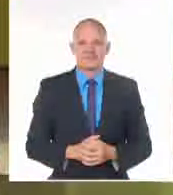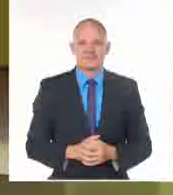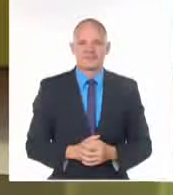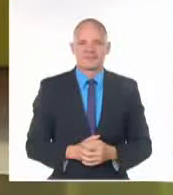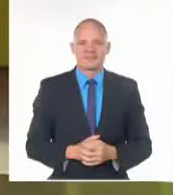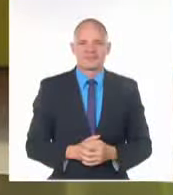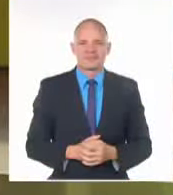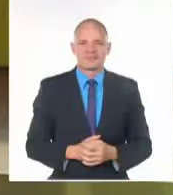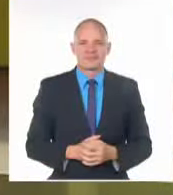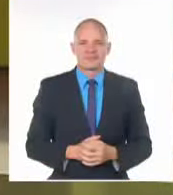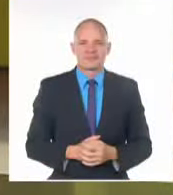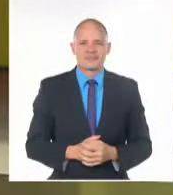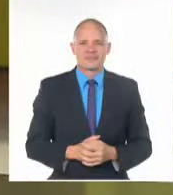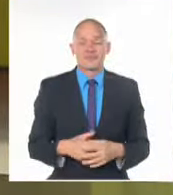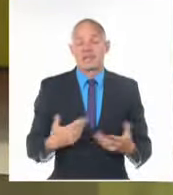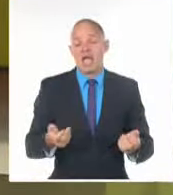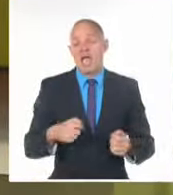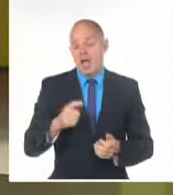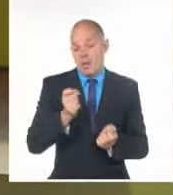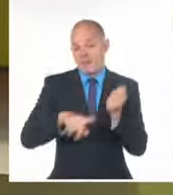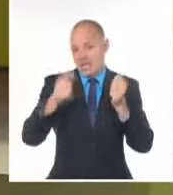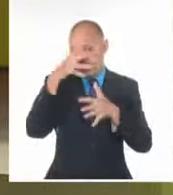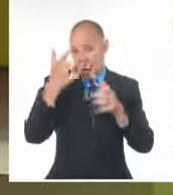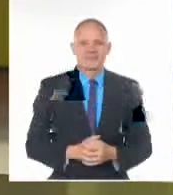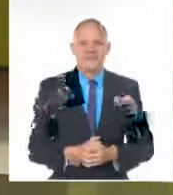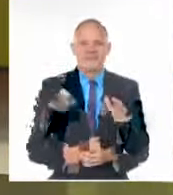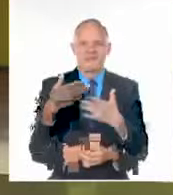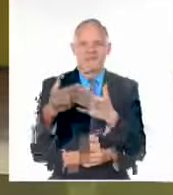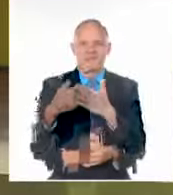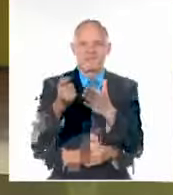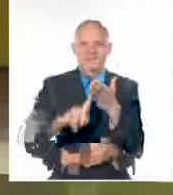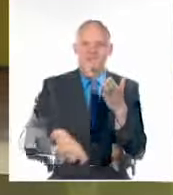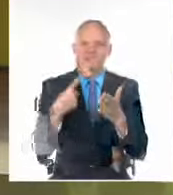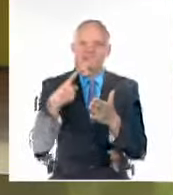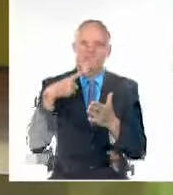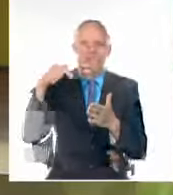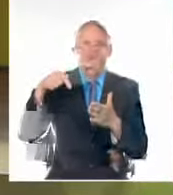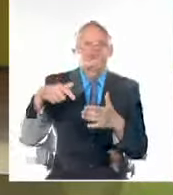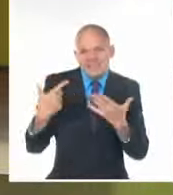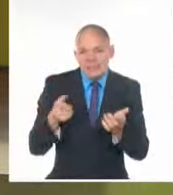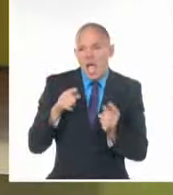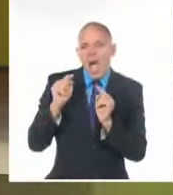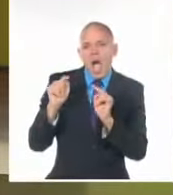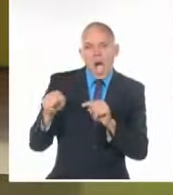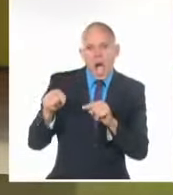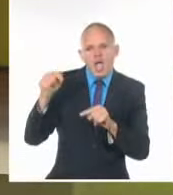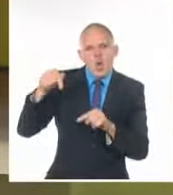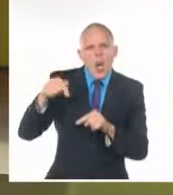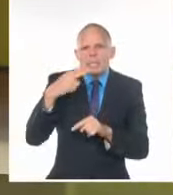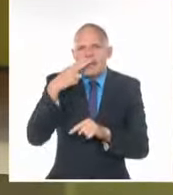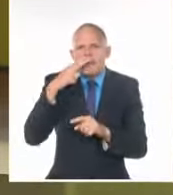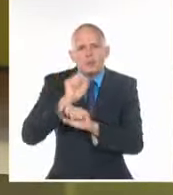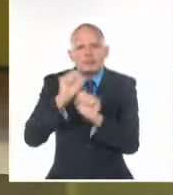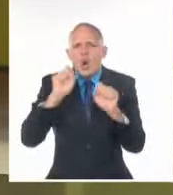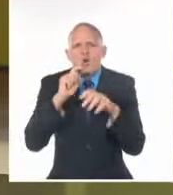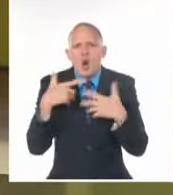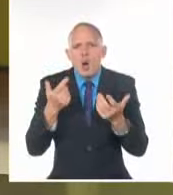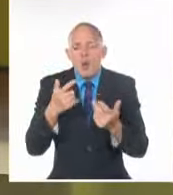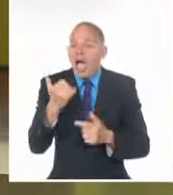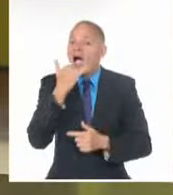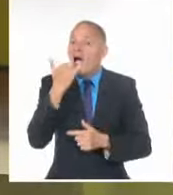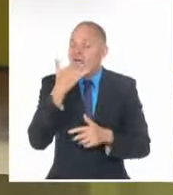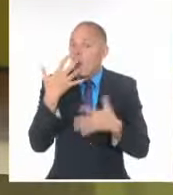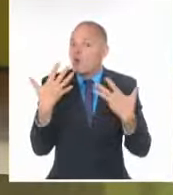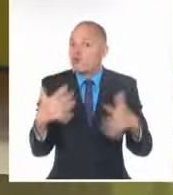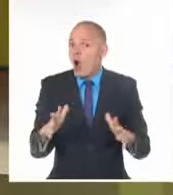Y la empresa eléctrica de Artemisa informó que la occidental provincia amaneció en la presente jornada de este sábado con afectaciones